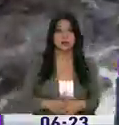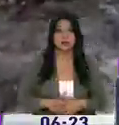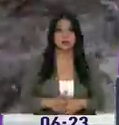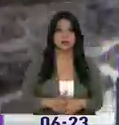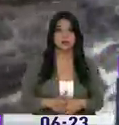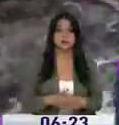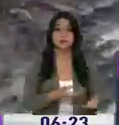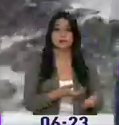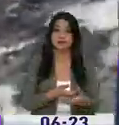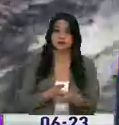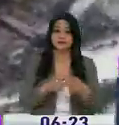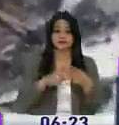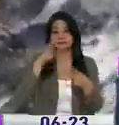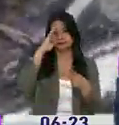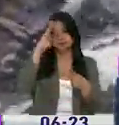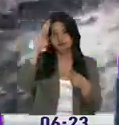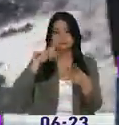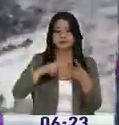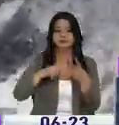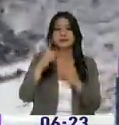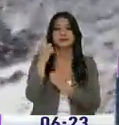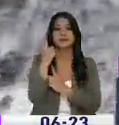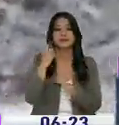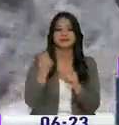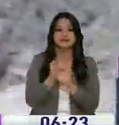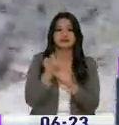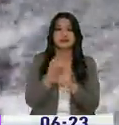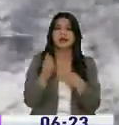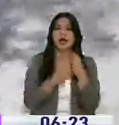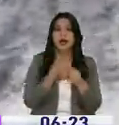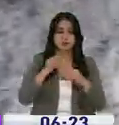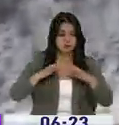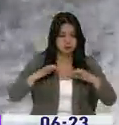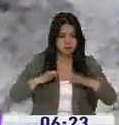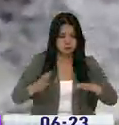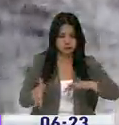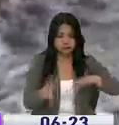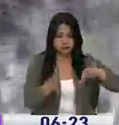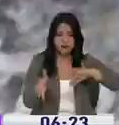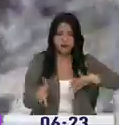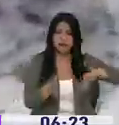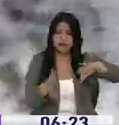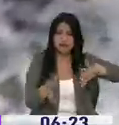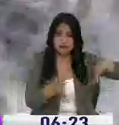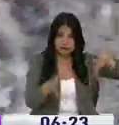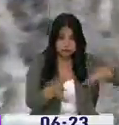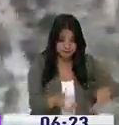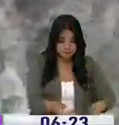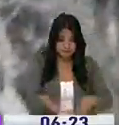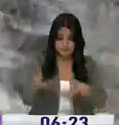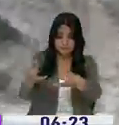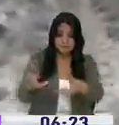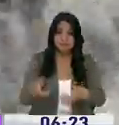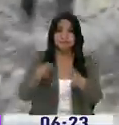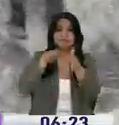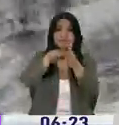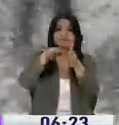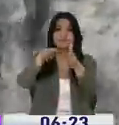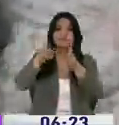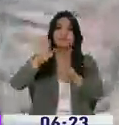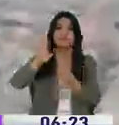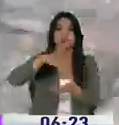bomberos, policías y militares trabajaron en la recuperación de los cuerpos, que fueron trasladados hasta la morgue de la